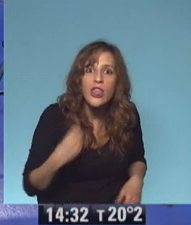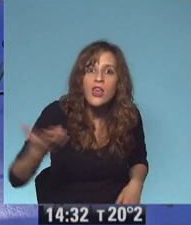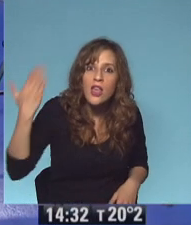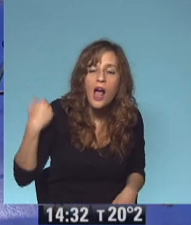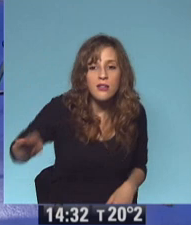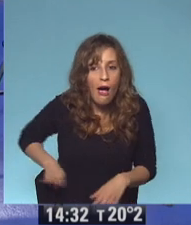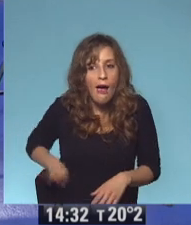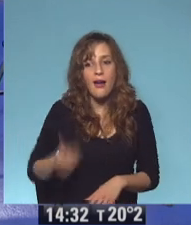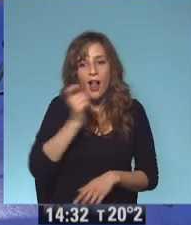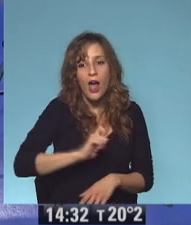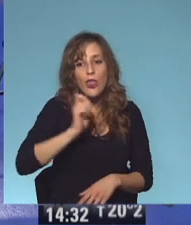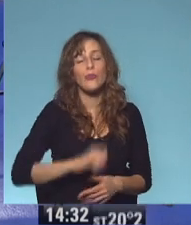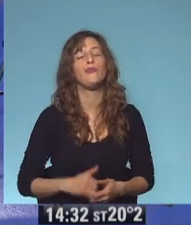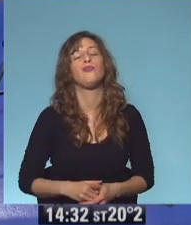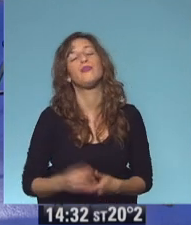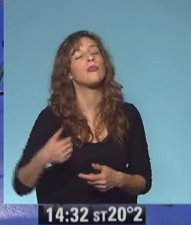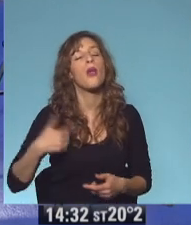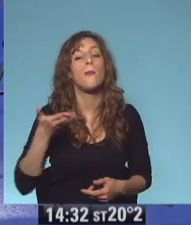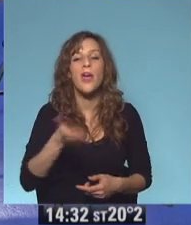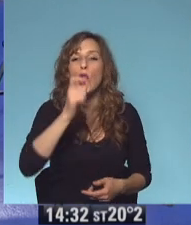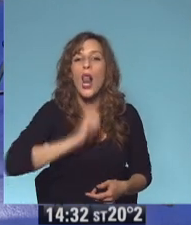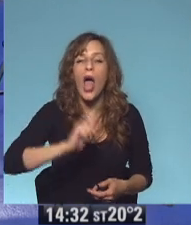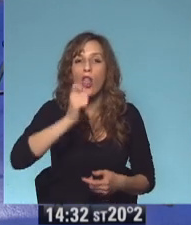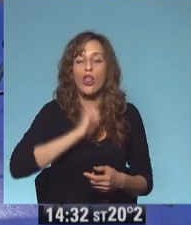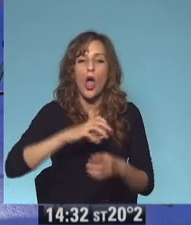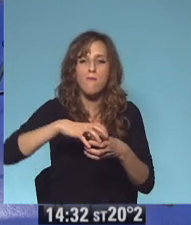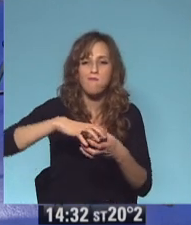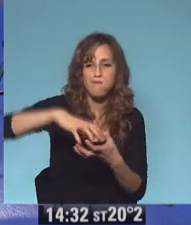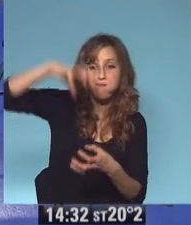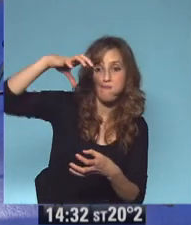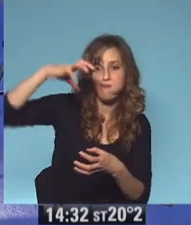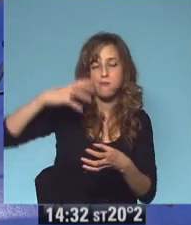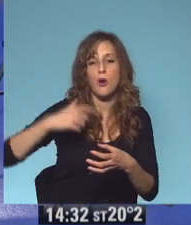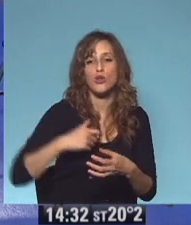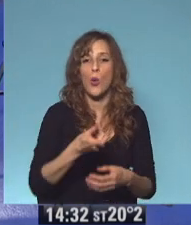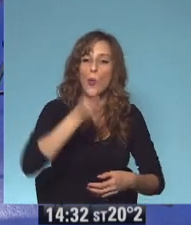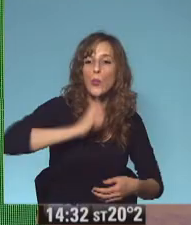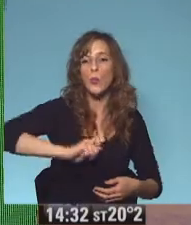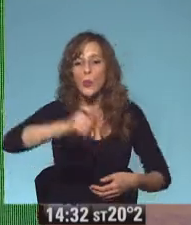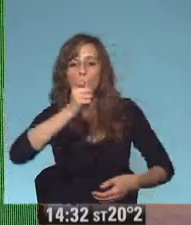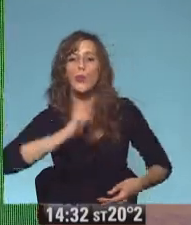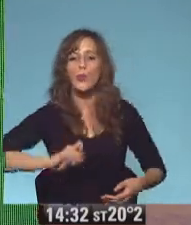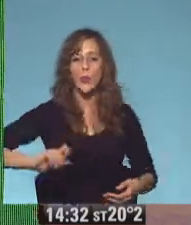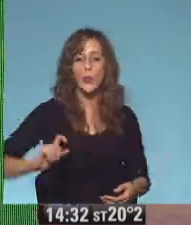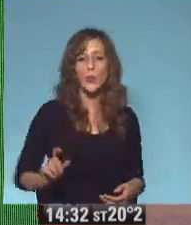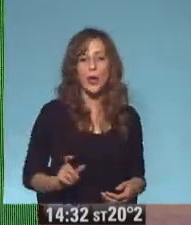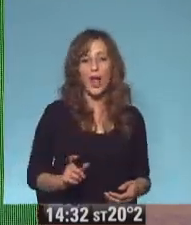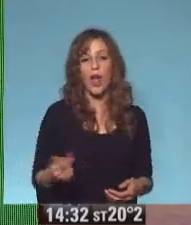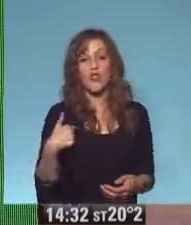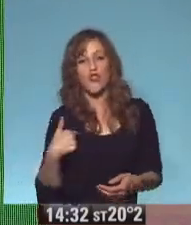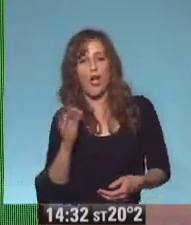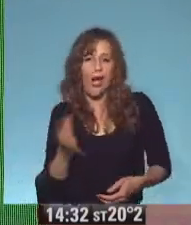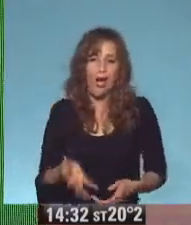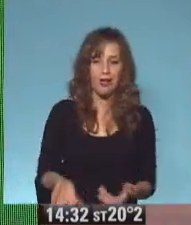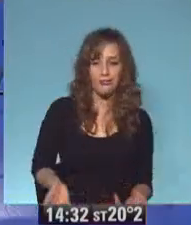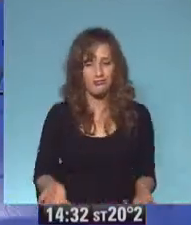digo, dame cuatro bochas. ¿Sí? Y voy haciendo equilibrio así, comiendo el helado. Y no me mancho, ¿por qué? Porque. Total, mira. Capo